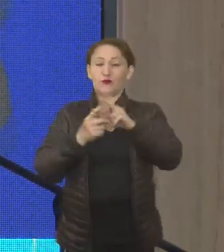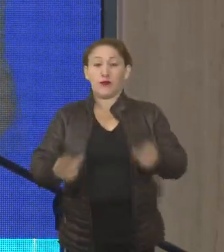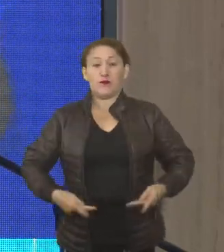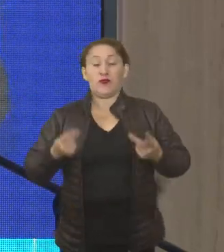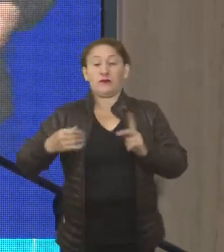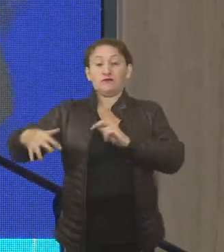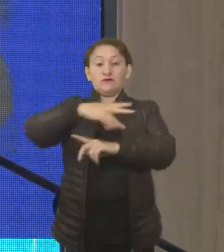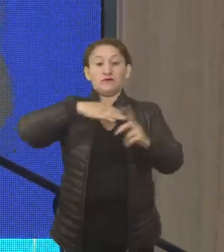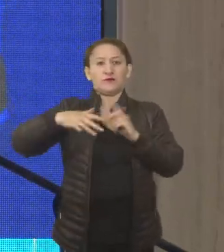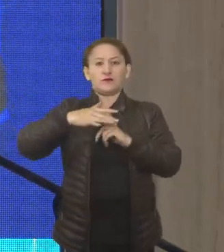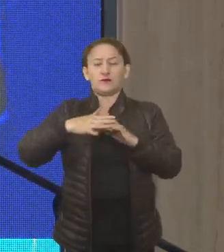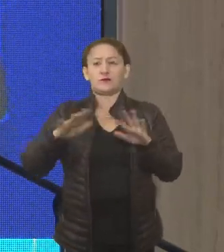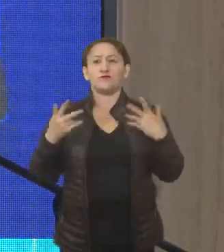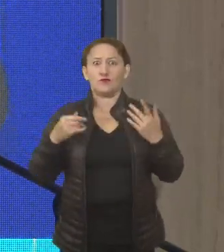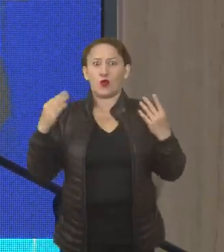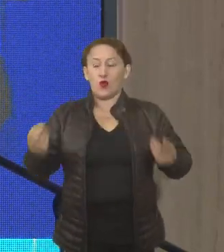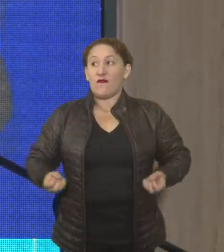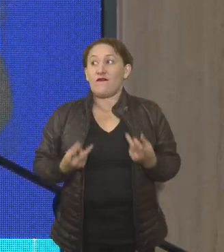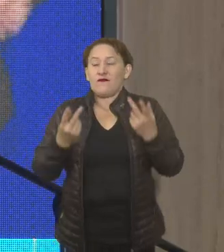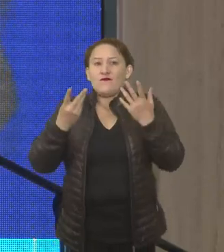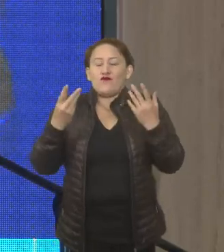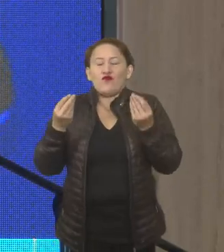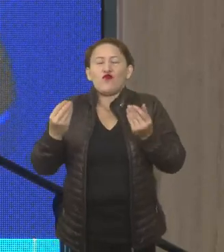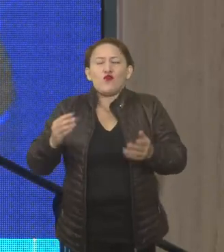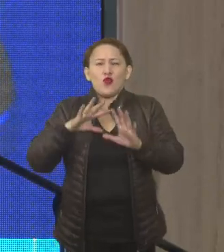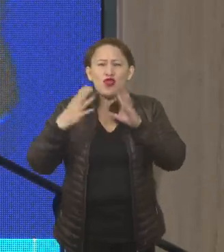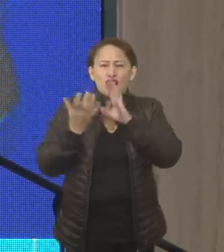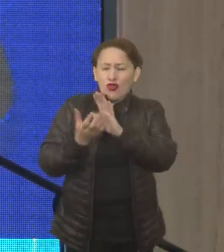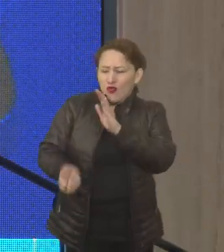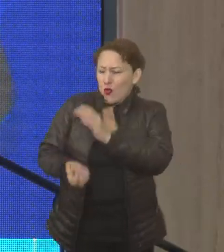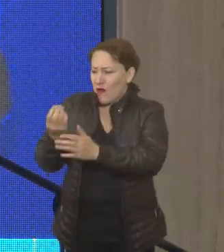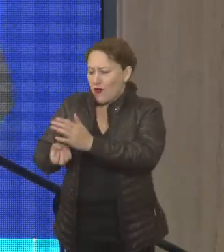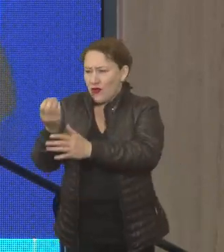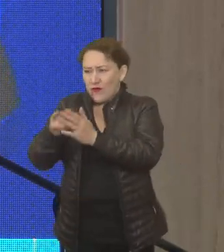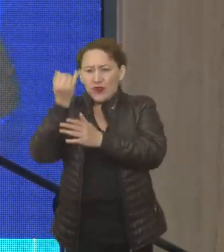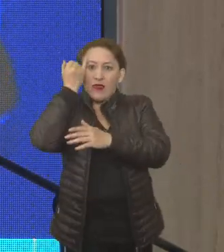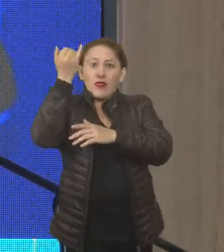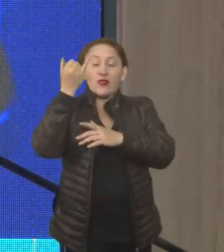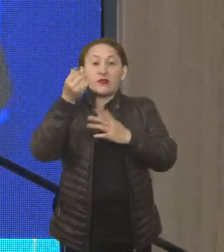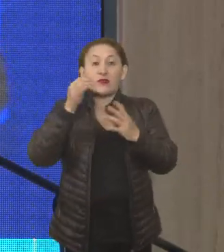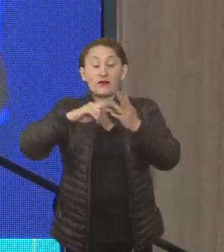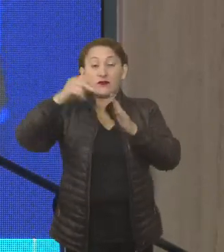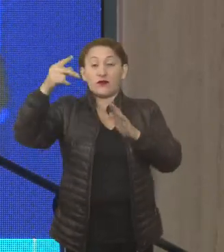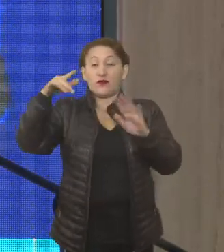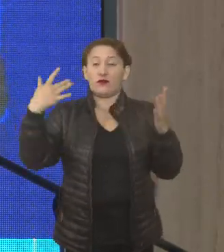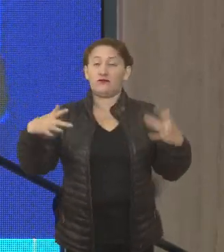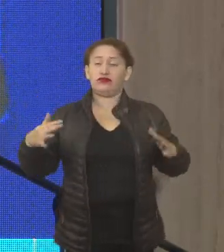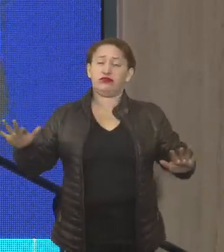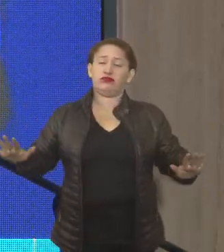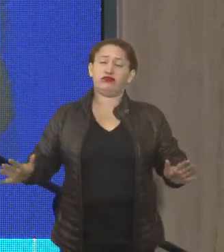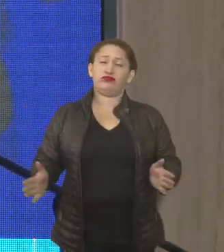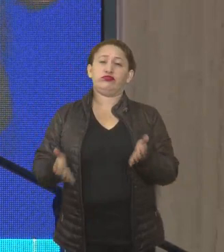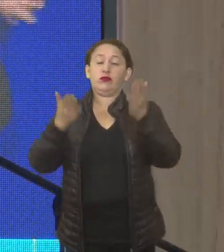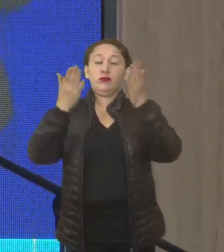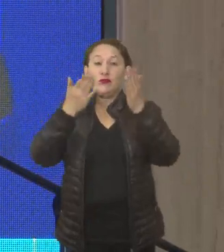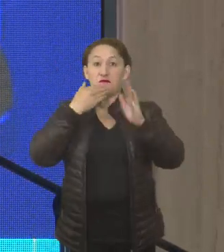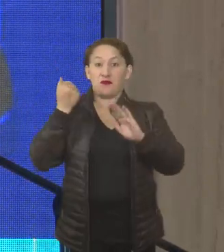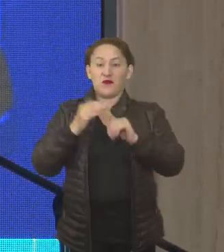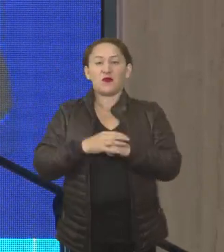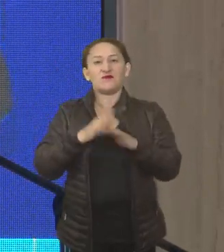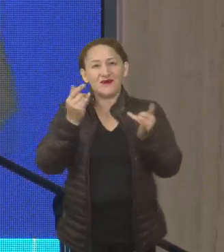y su entorno. Vive el mundo de la innovación y la tecnología que nos está haciendo cada vez más grandes y mejores. A